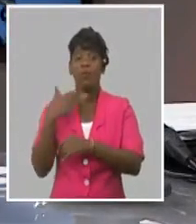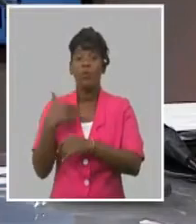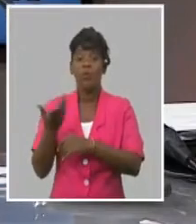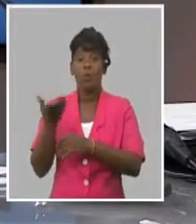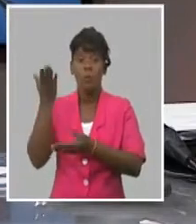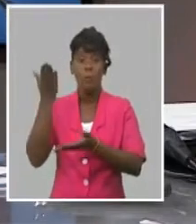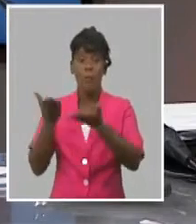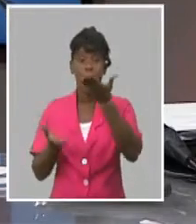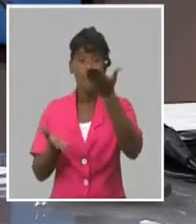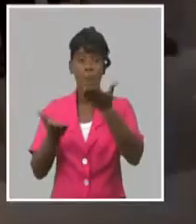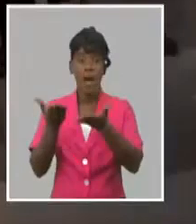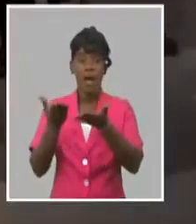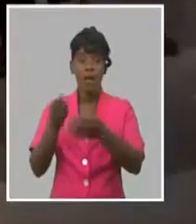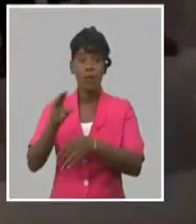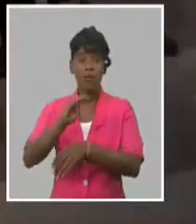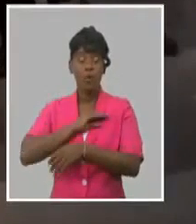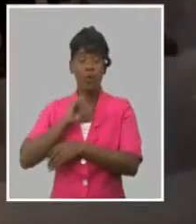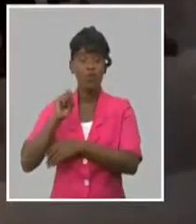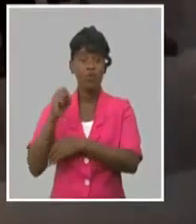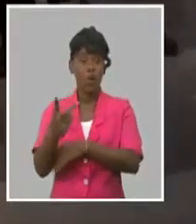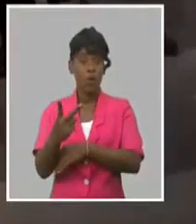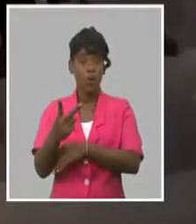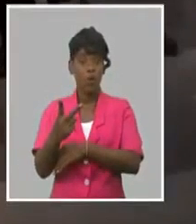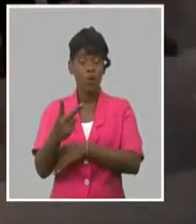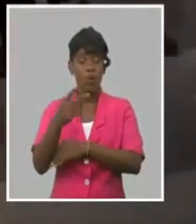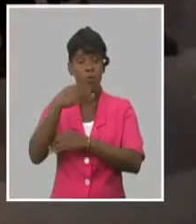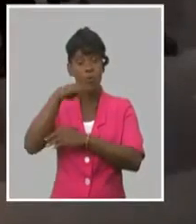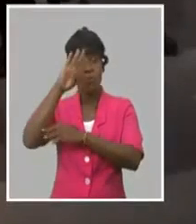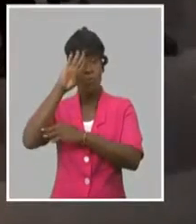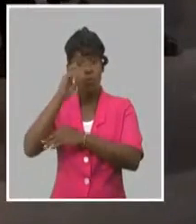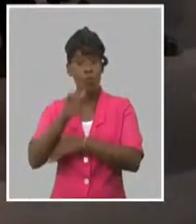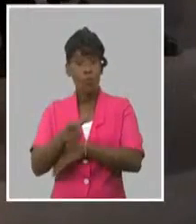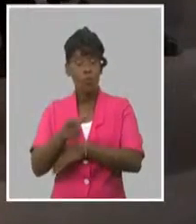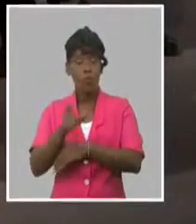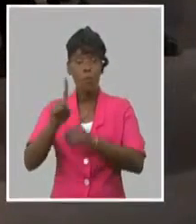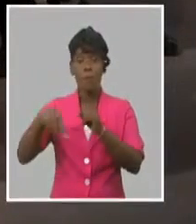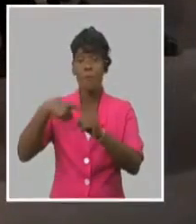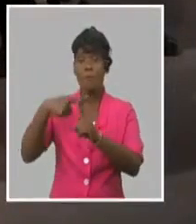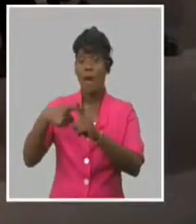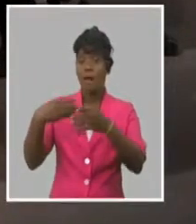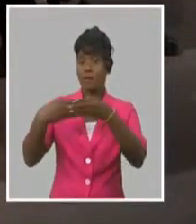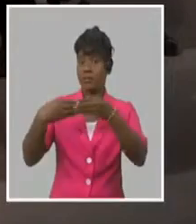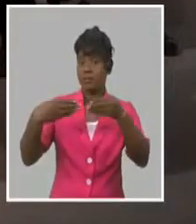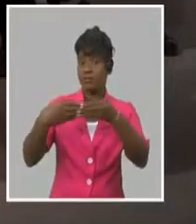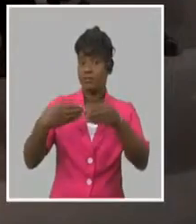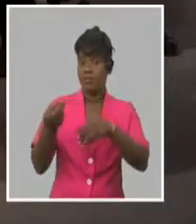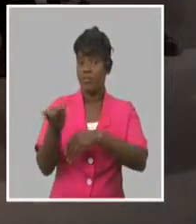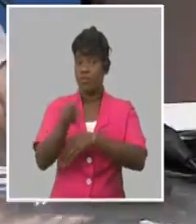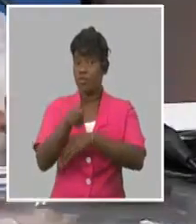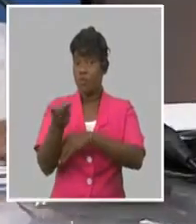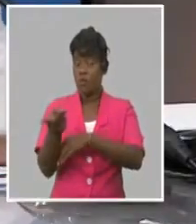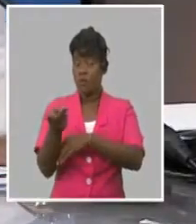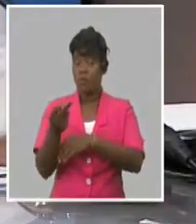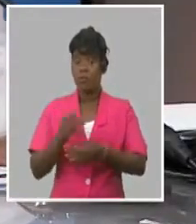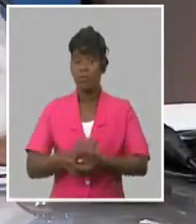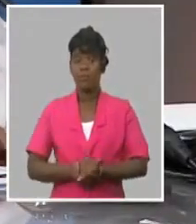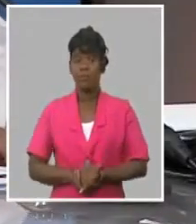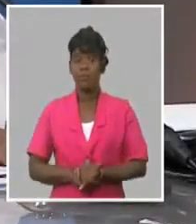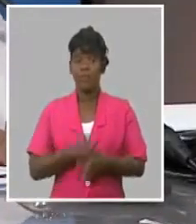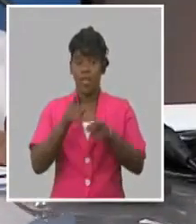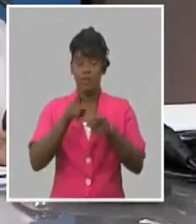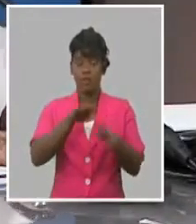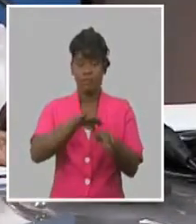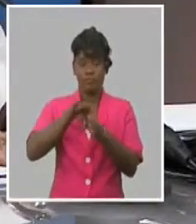en cuenta en CUC. Dejo la cooperativa aquí, en una esquina. Y ahora me voy para una